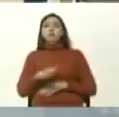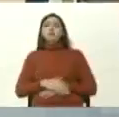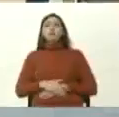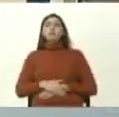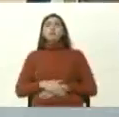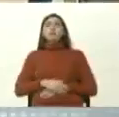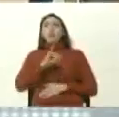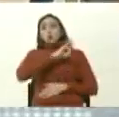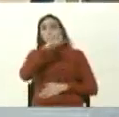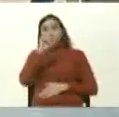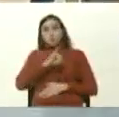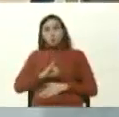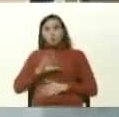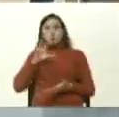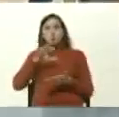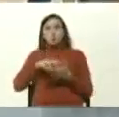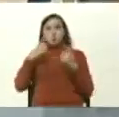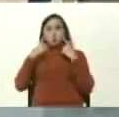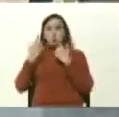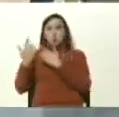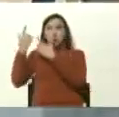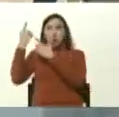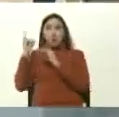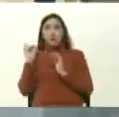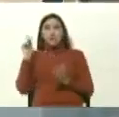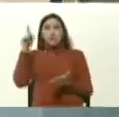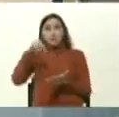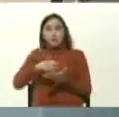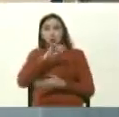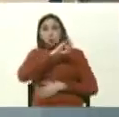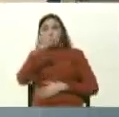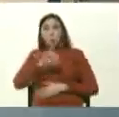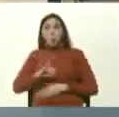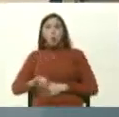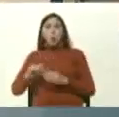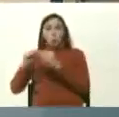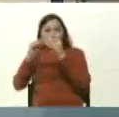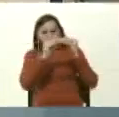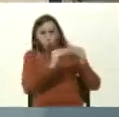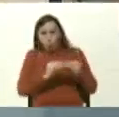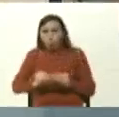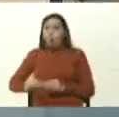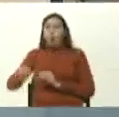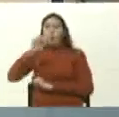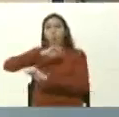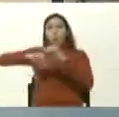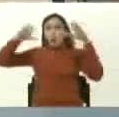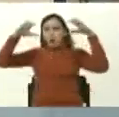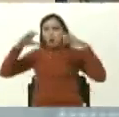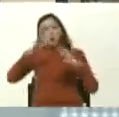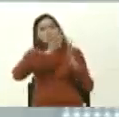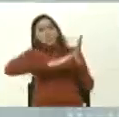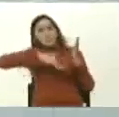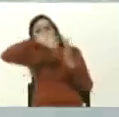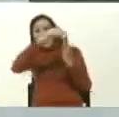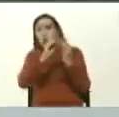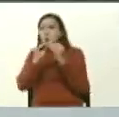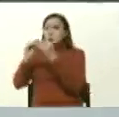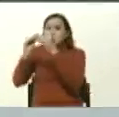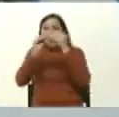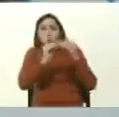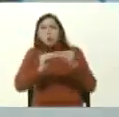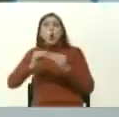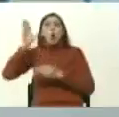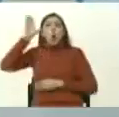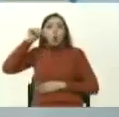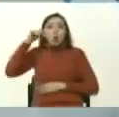estado Zulia, donde se encuentra ahorita nuestro gobernador, rehabilitada, impermeabilizada, pintada, arreglado los baños,